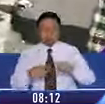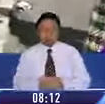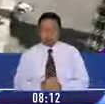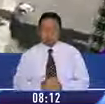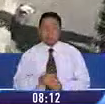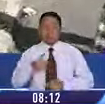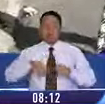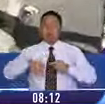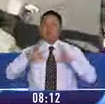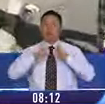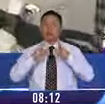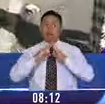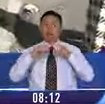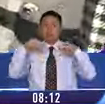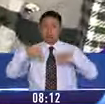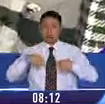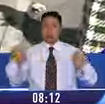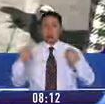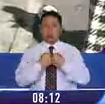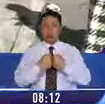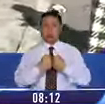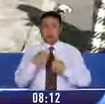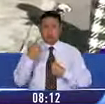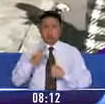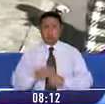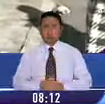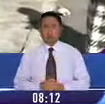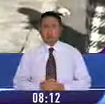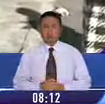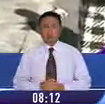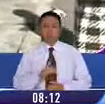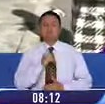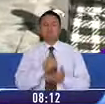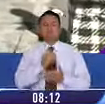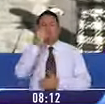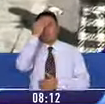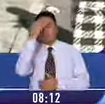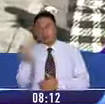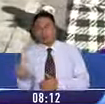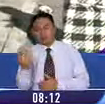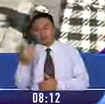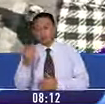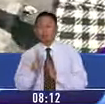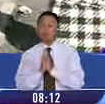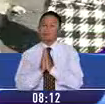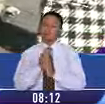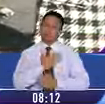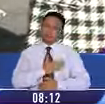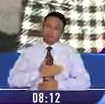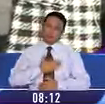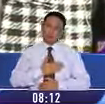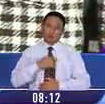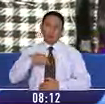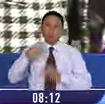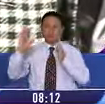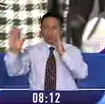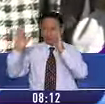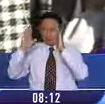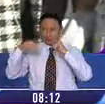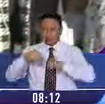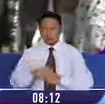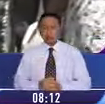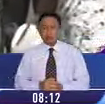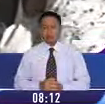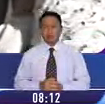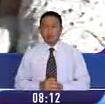algunas viviendas han sido afectadas por los siniestros. Sí, buenos días. Aquí nosotros pedimos de favor que se nos escuche, que nos dé